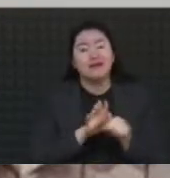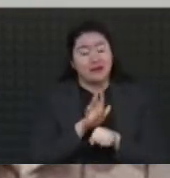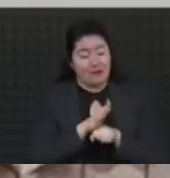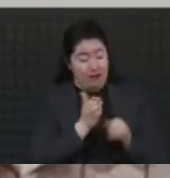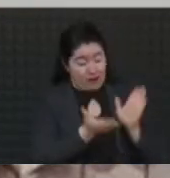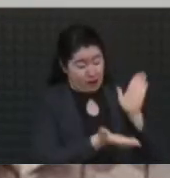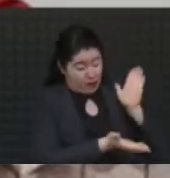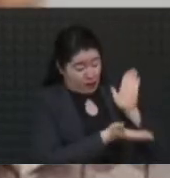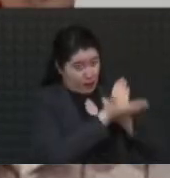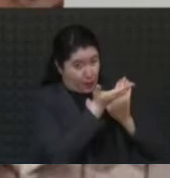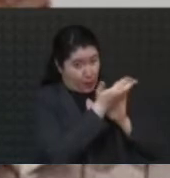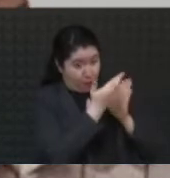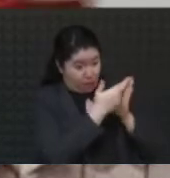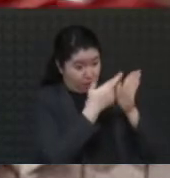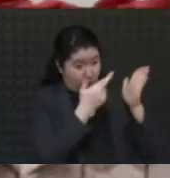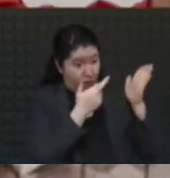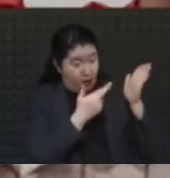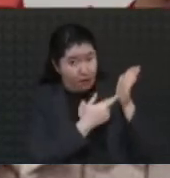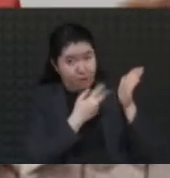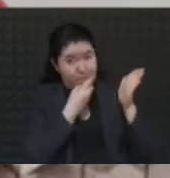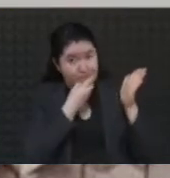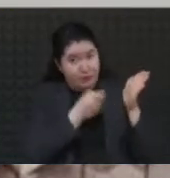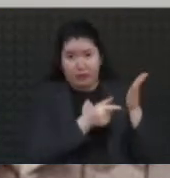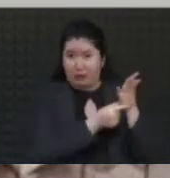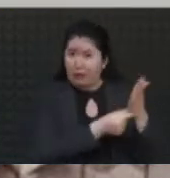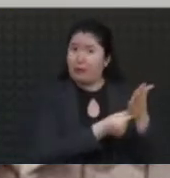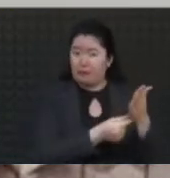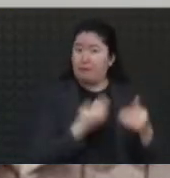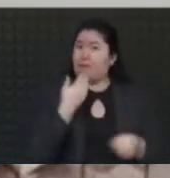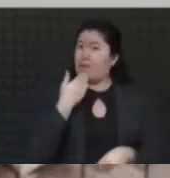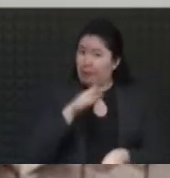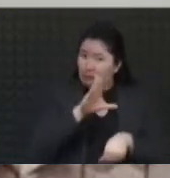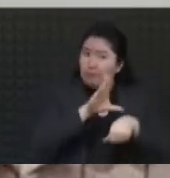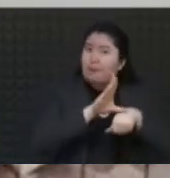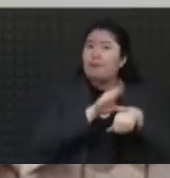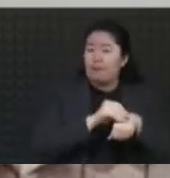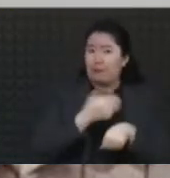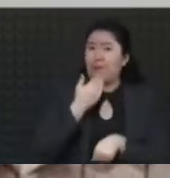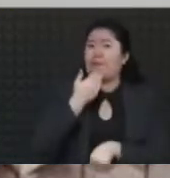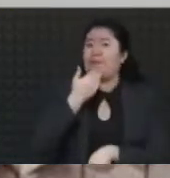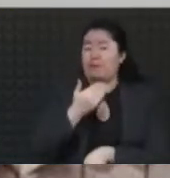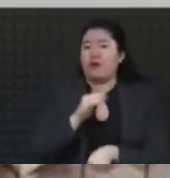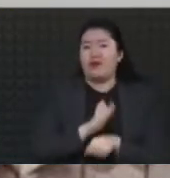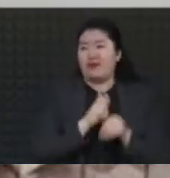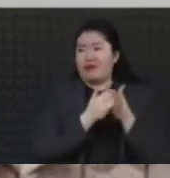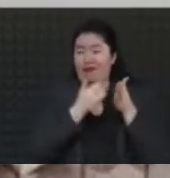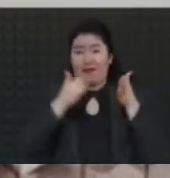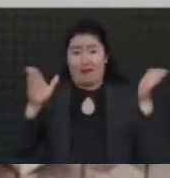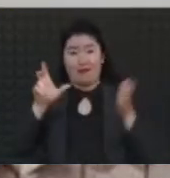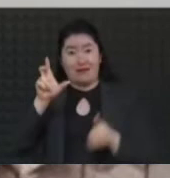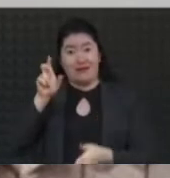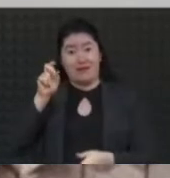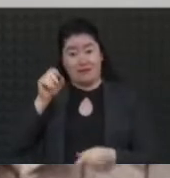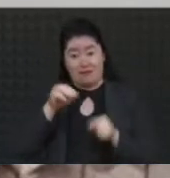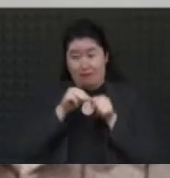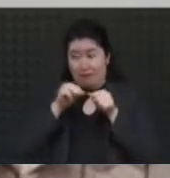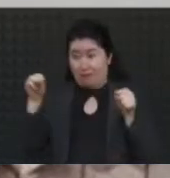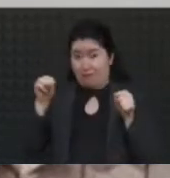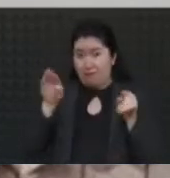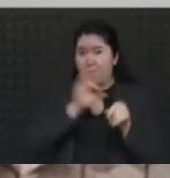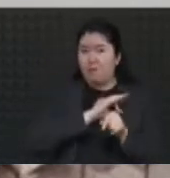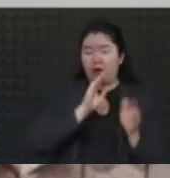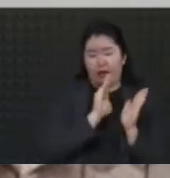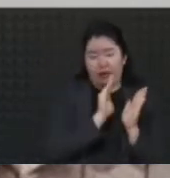del Distrito Federal para un claro de esa dimensión, es decir, para 30 metros, 13 centímetros, Y segundo,